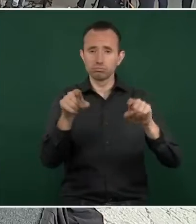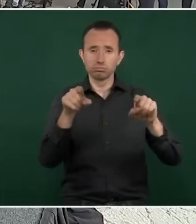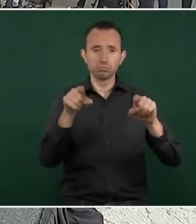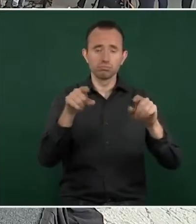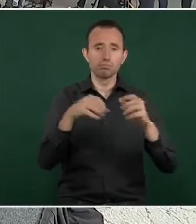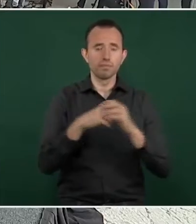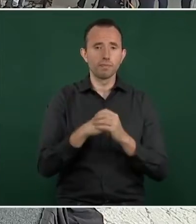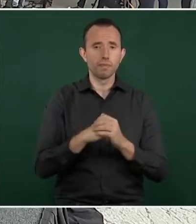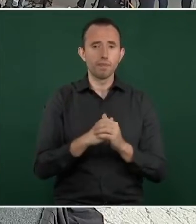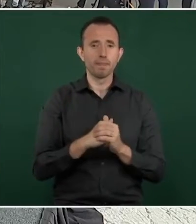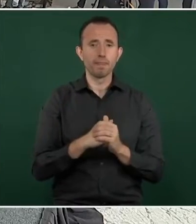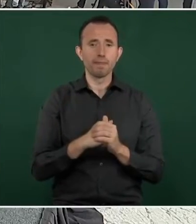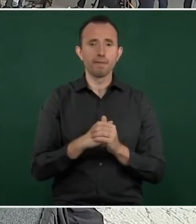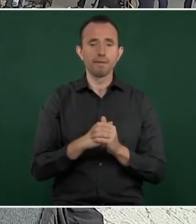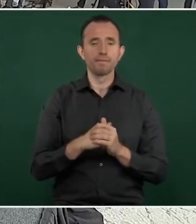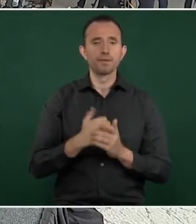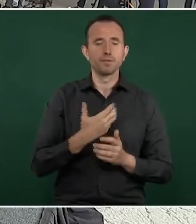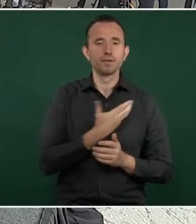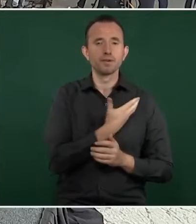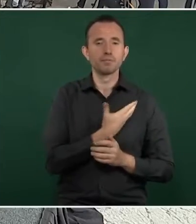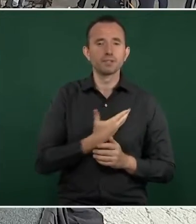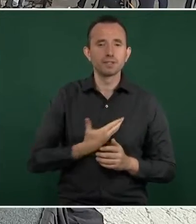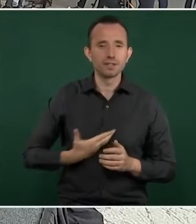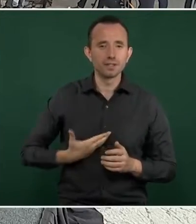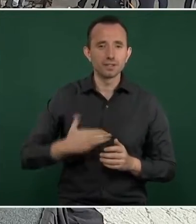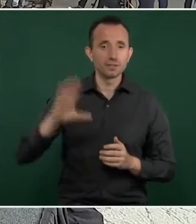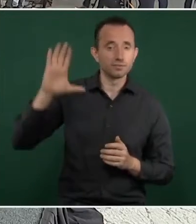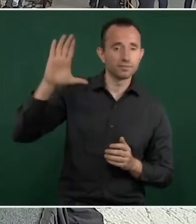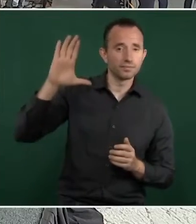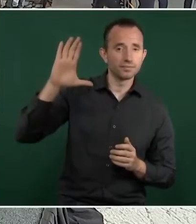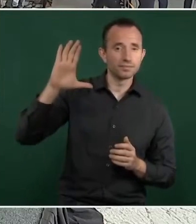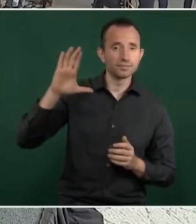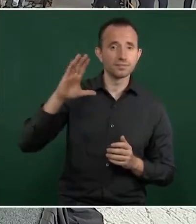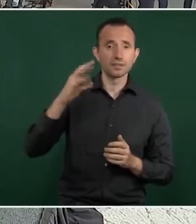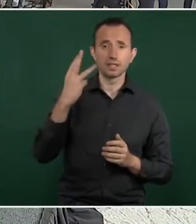Sí, es que son tres de Baja California.